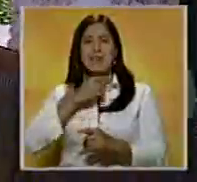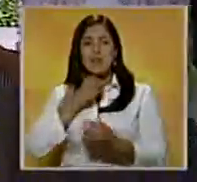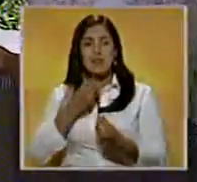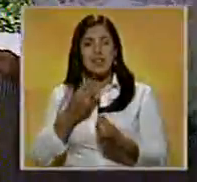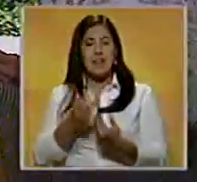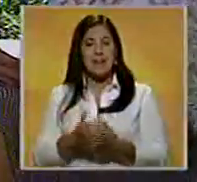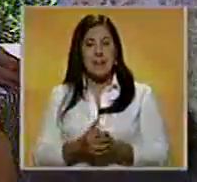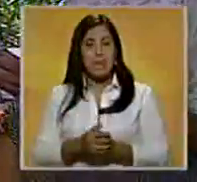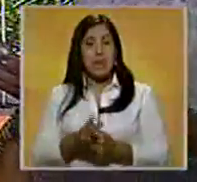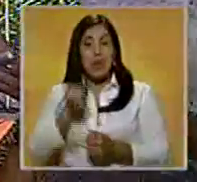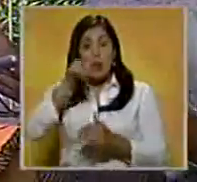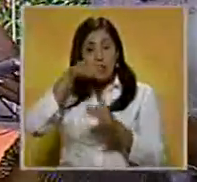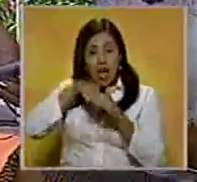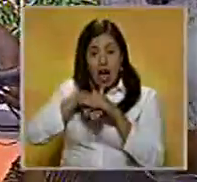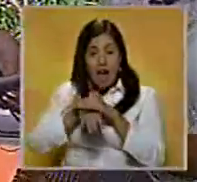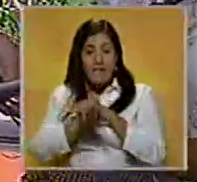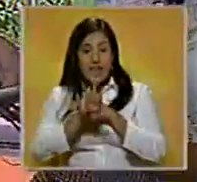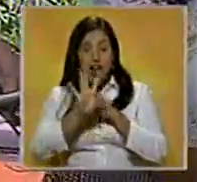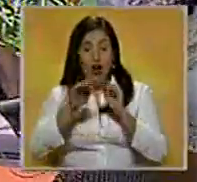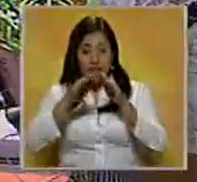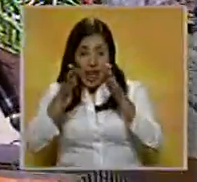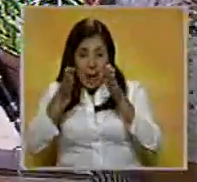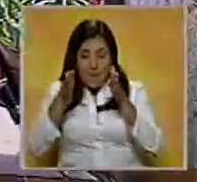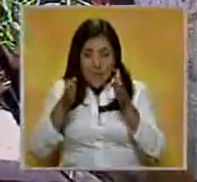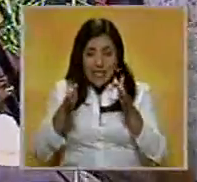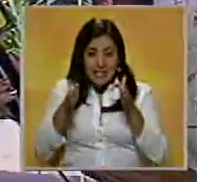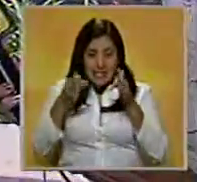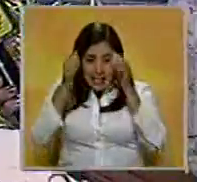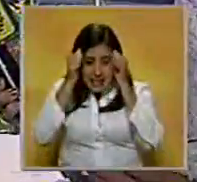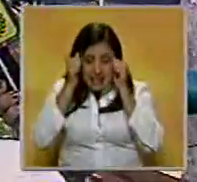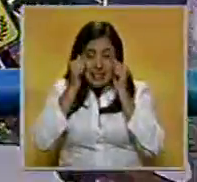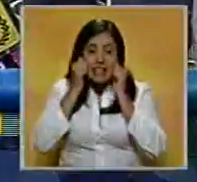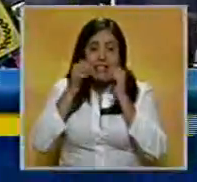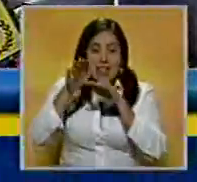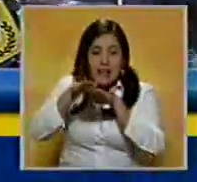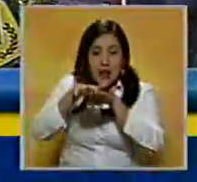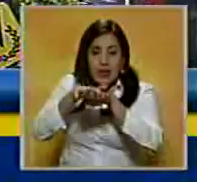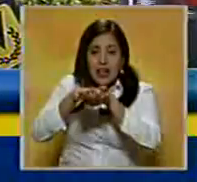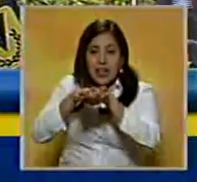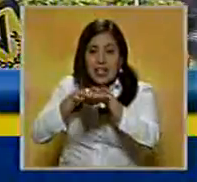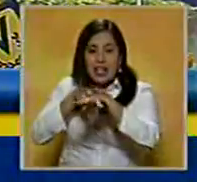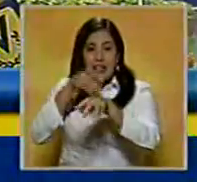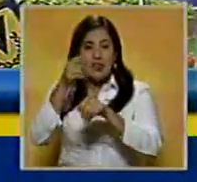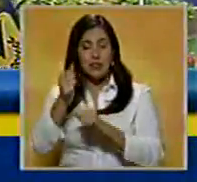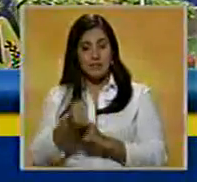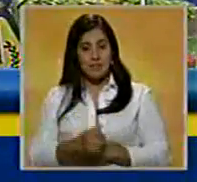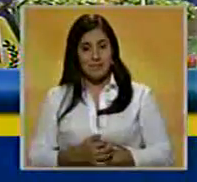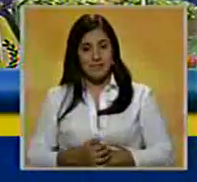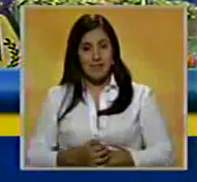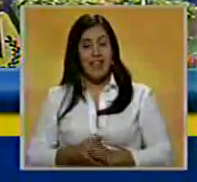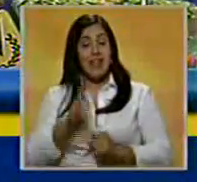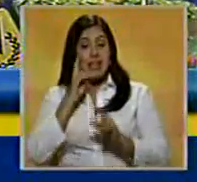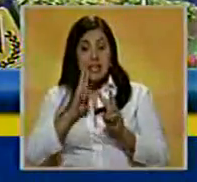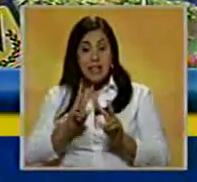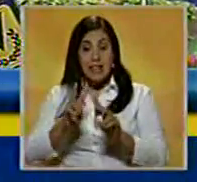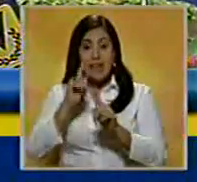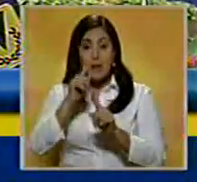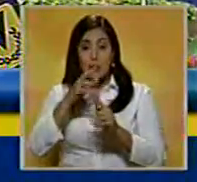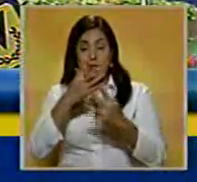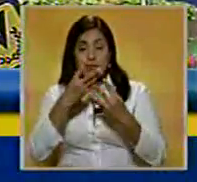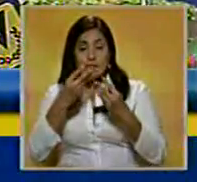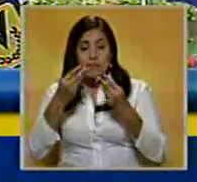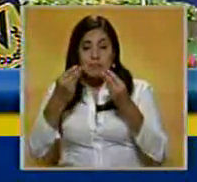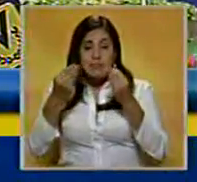dice: por debajo de la mesa acaricio tu rodilla y bebo sorbo